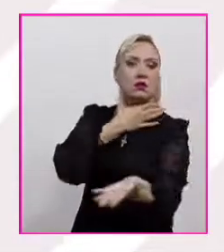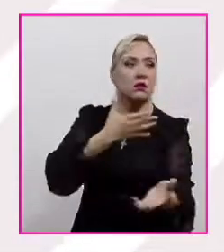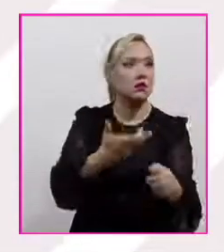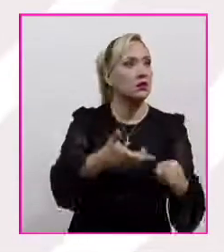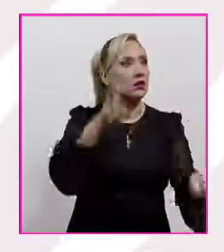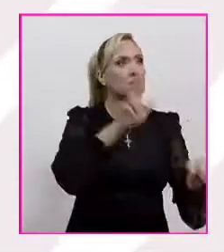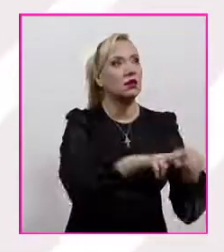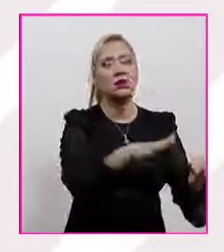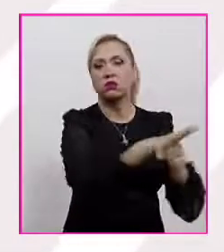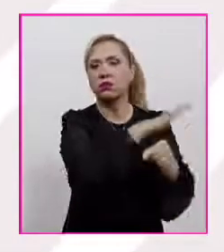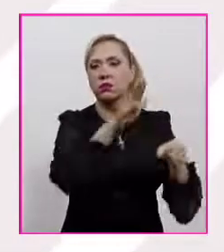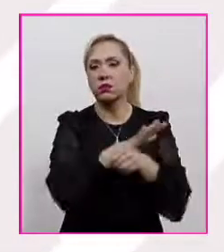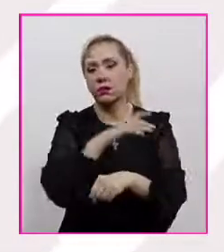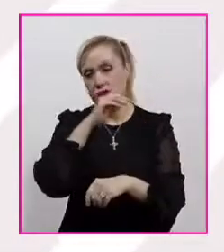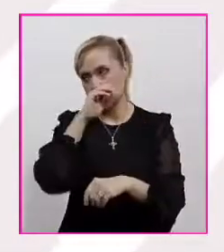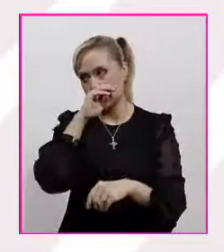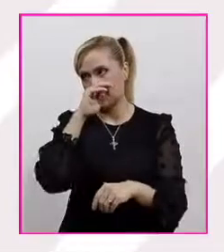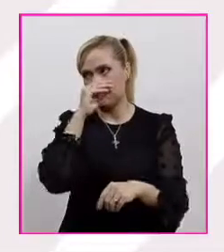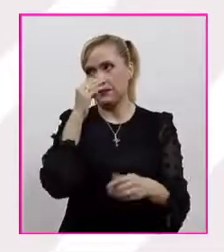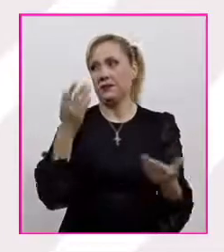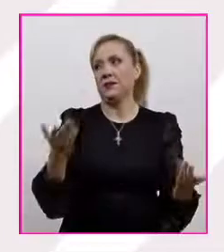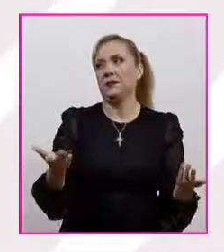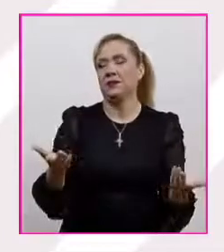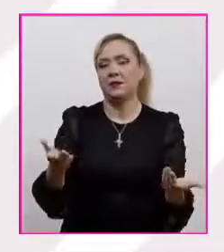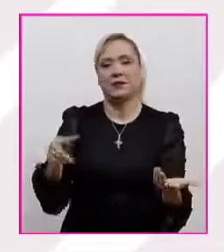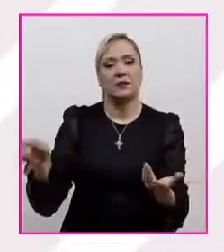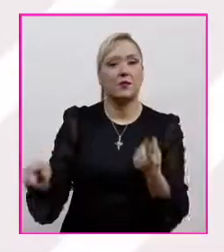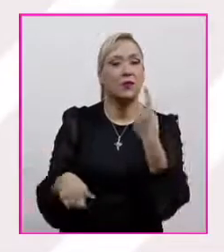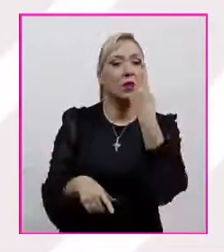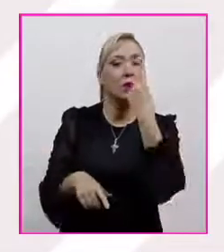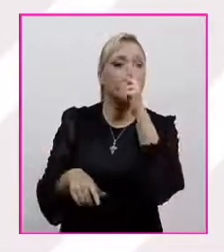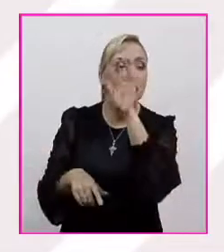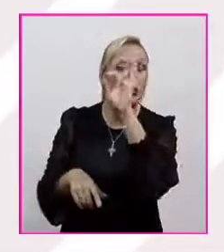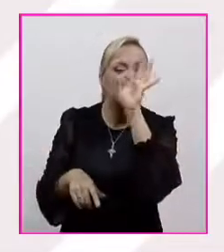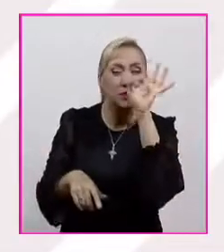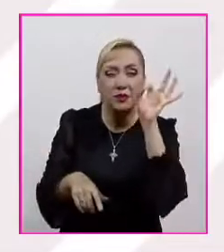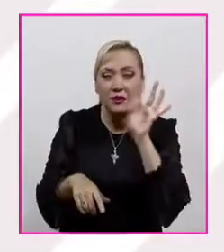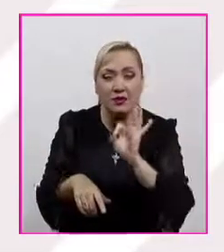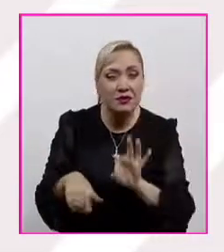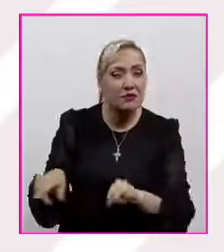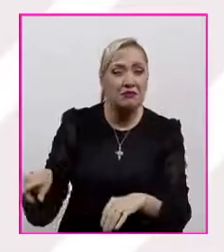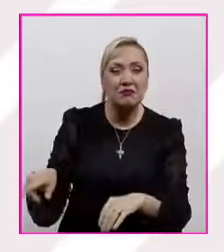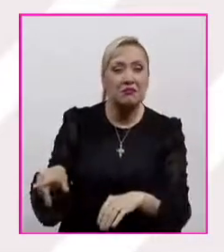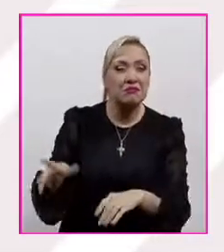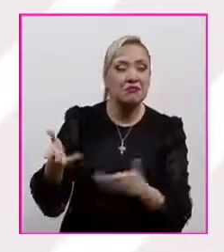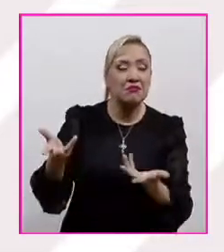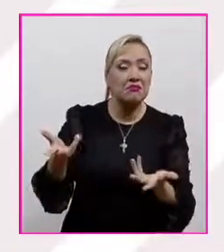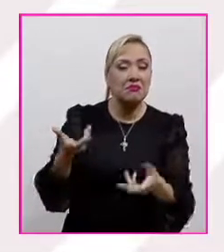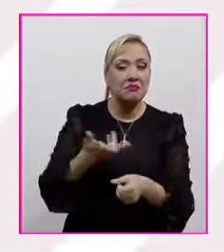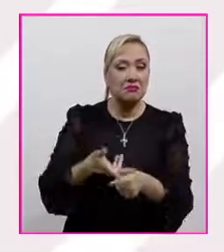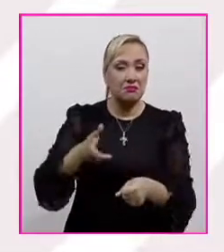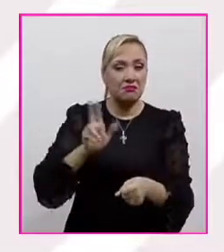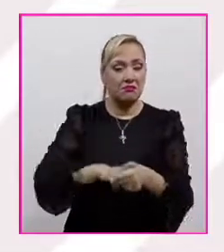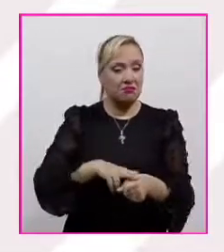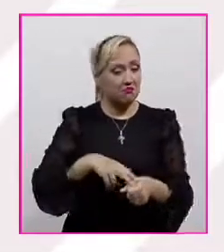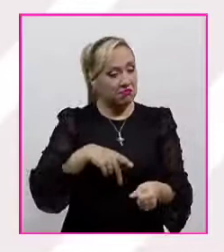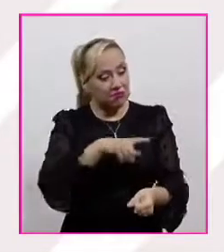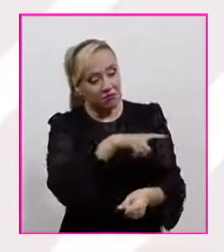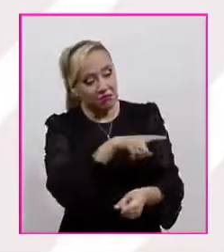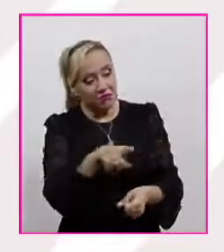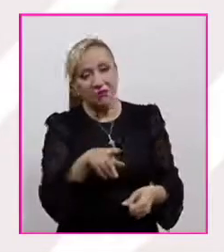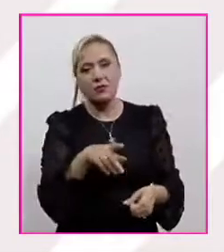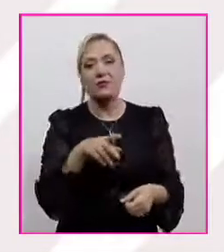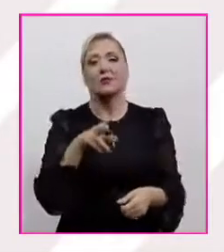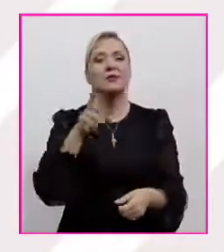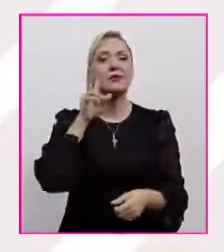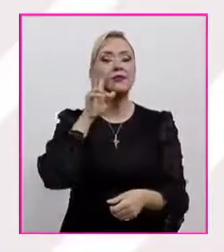las personas haitianas no significan ni el 1% de los que han salido de los hospitales. Yo creo que las están viendo más tal